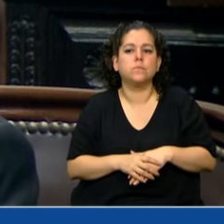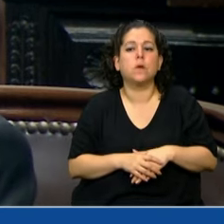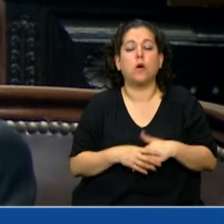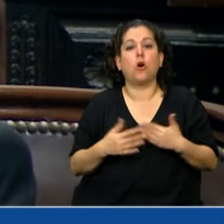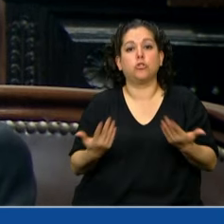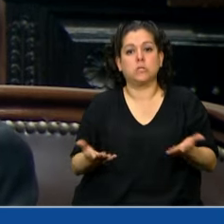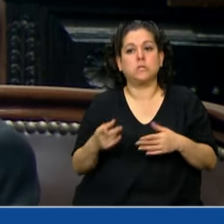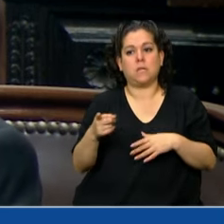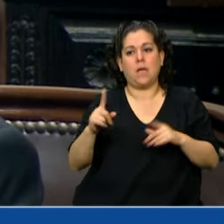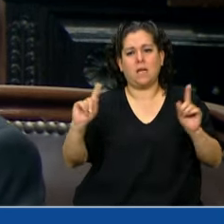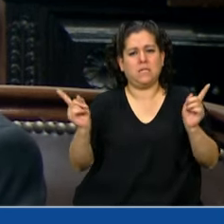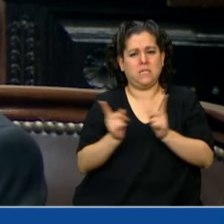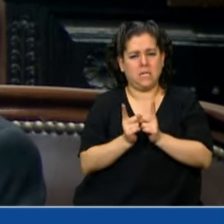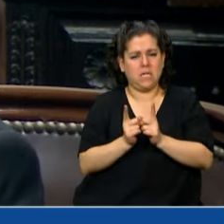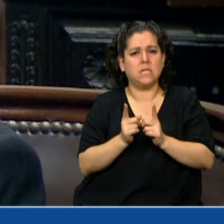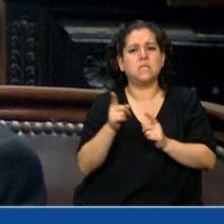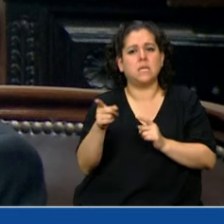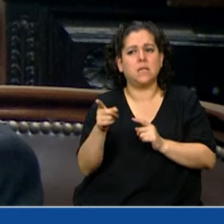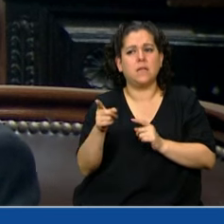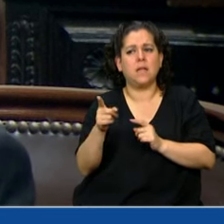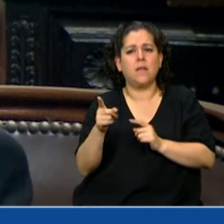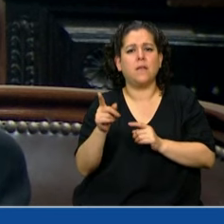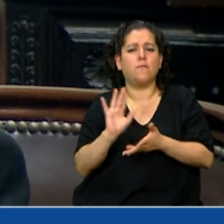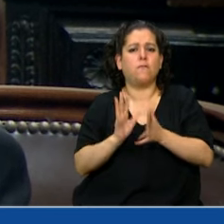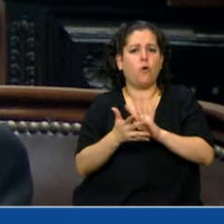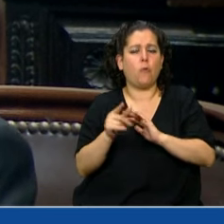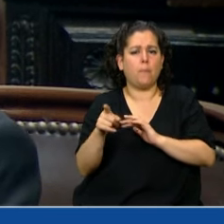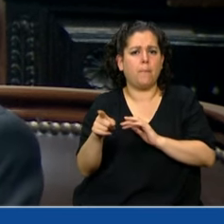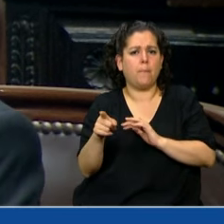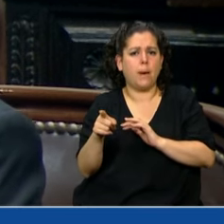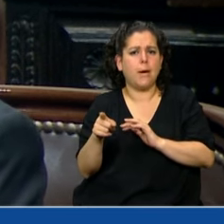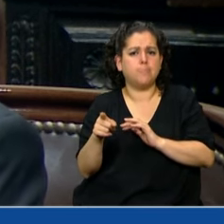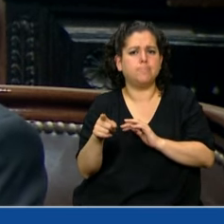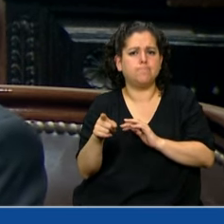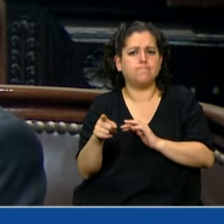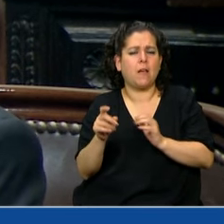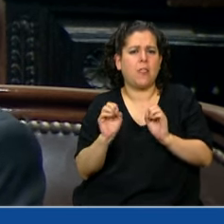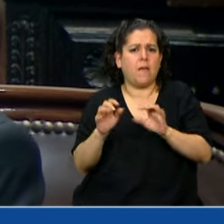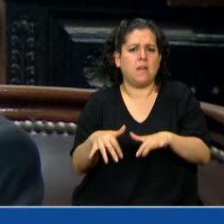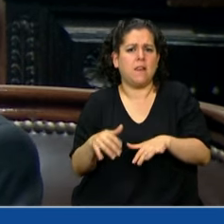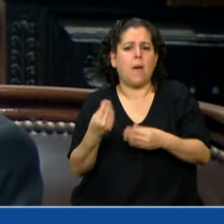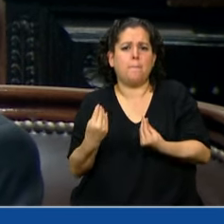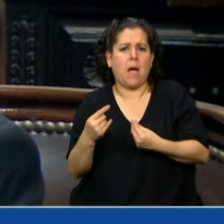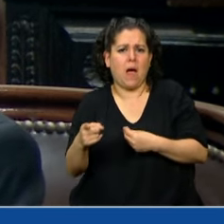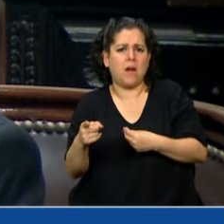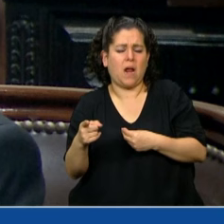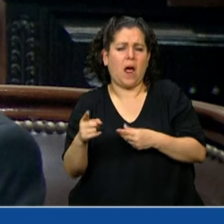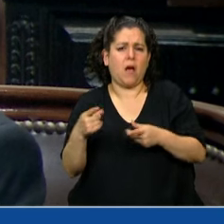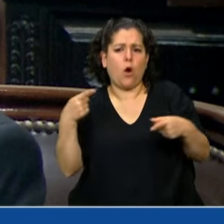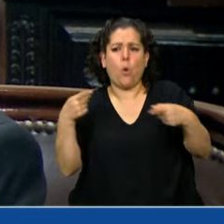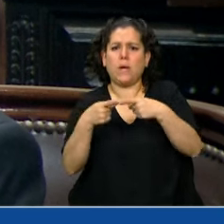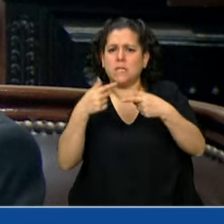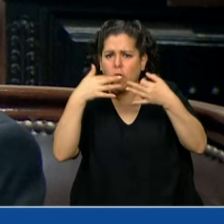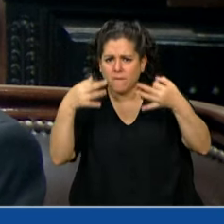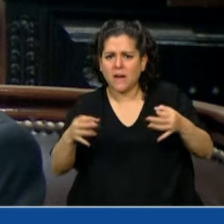o sea en síntesis La debilidad para establecer metas